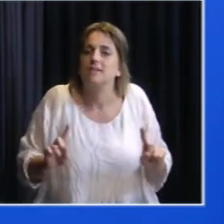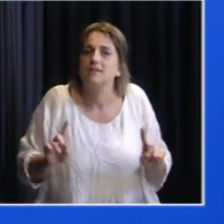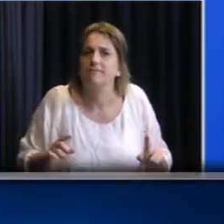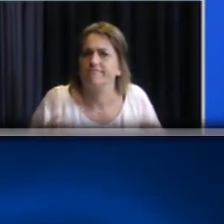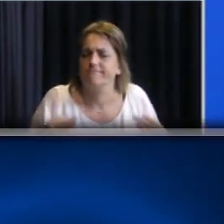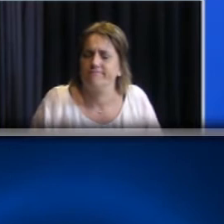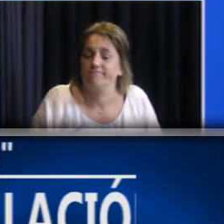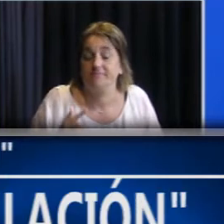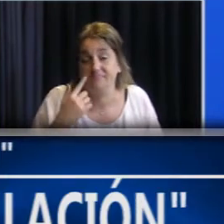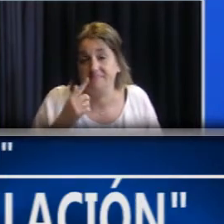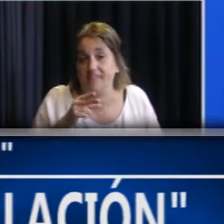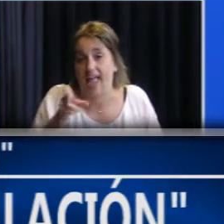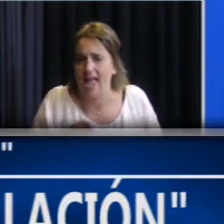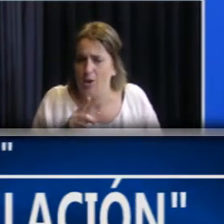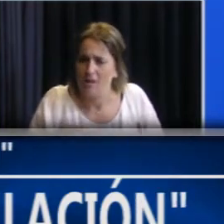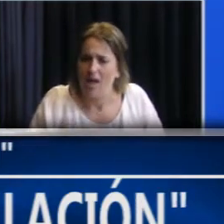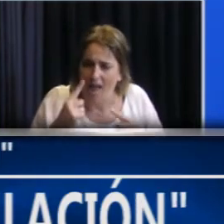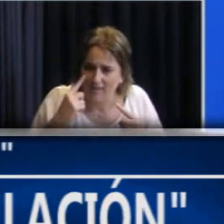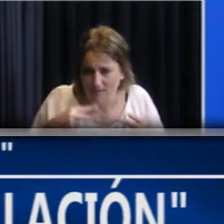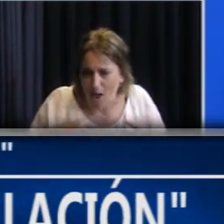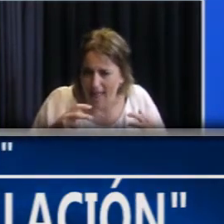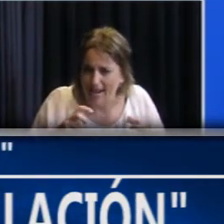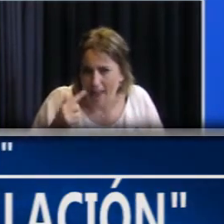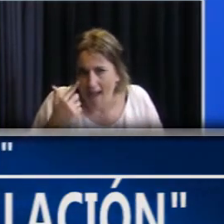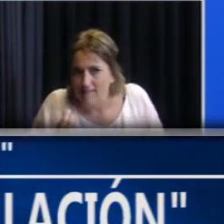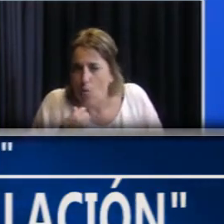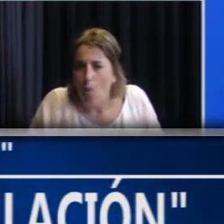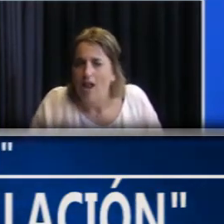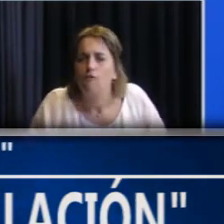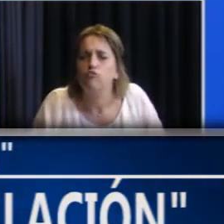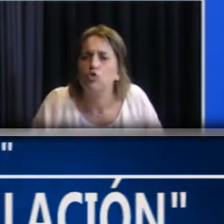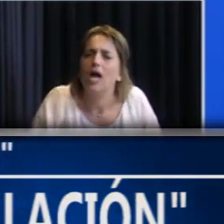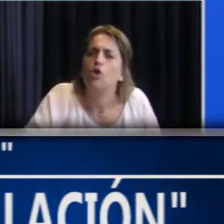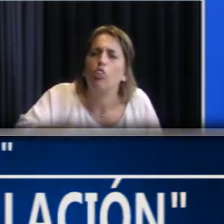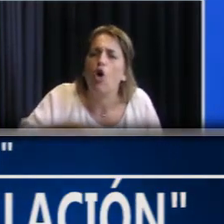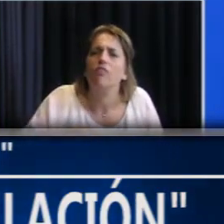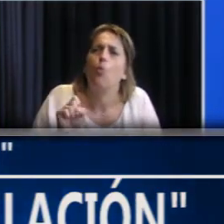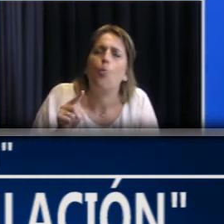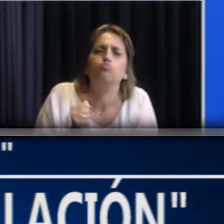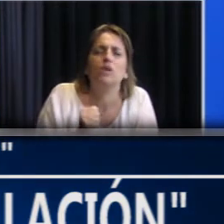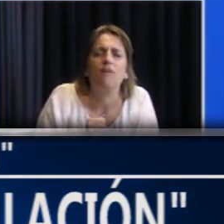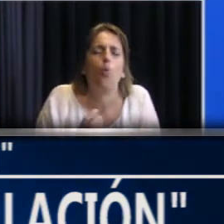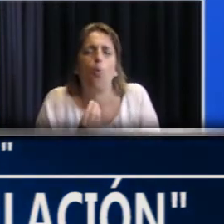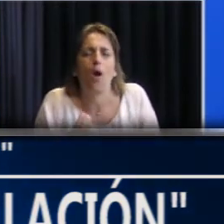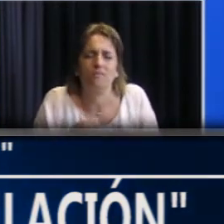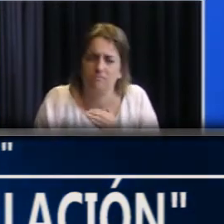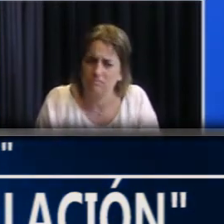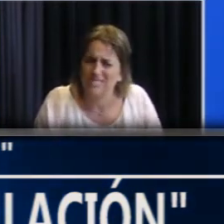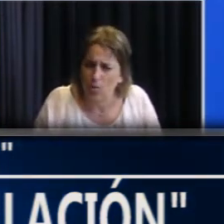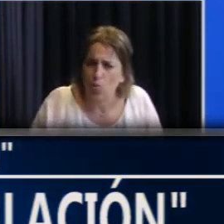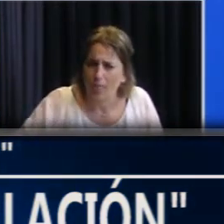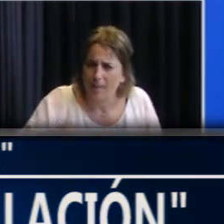no parece lógico pero vamos a analizar qué personal es qué actividad es la que tiene porque